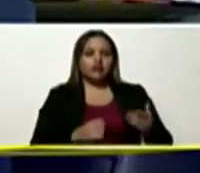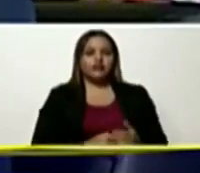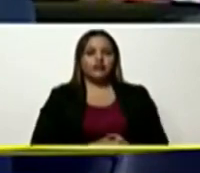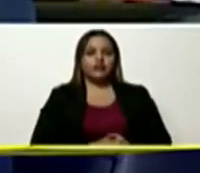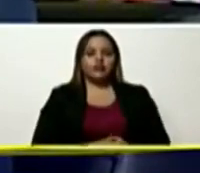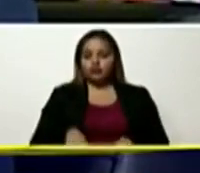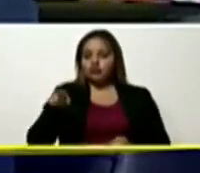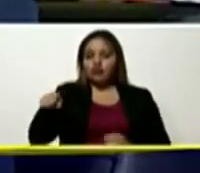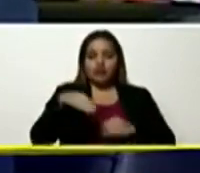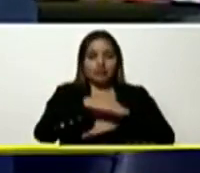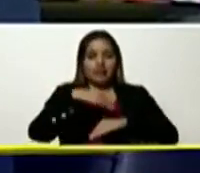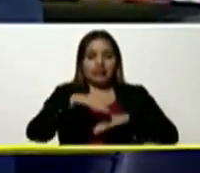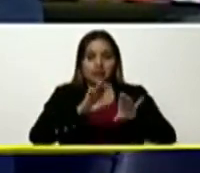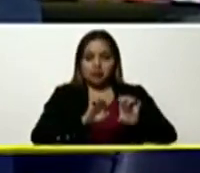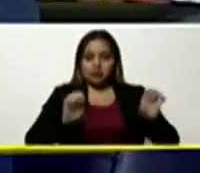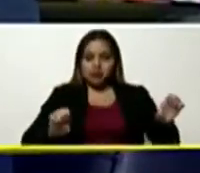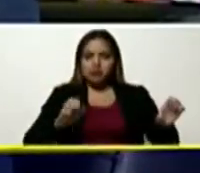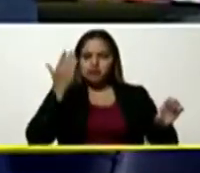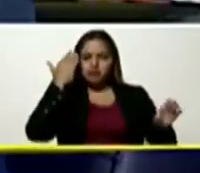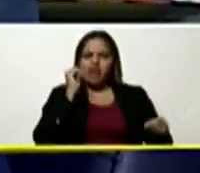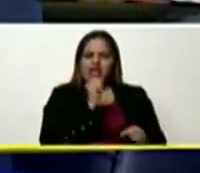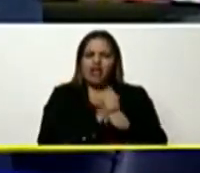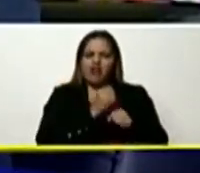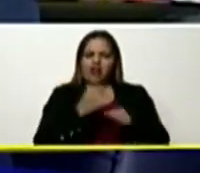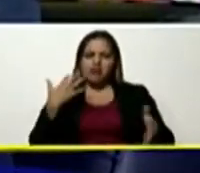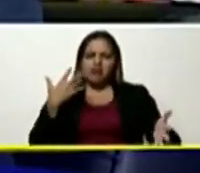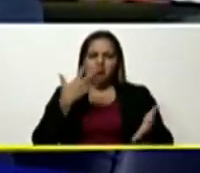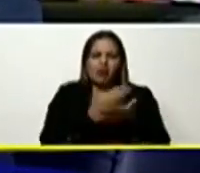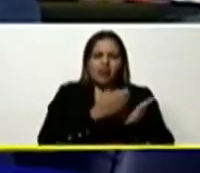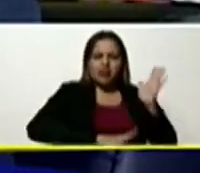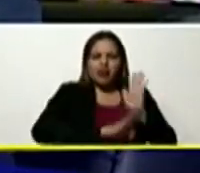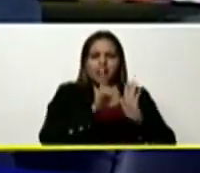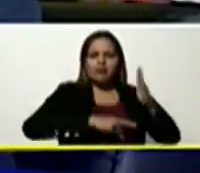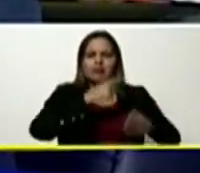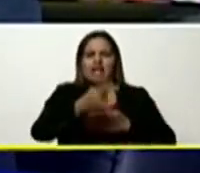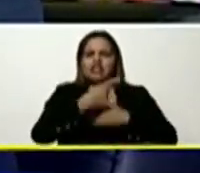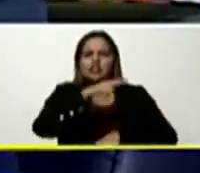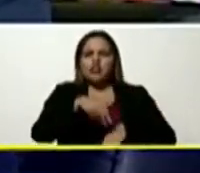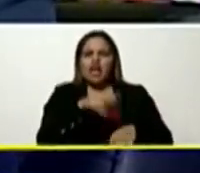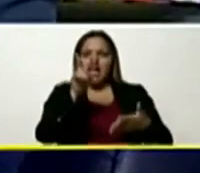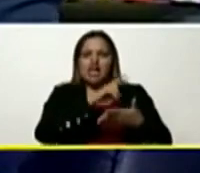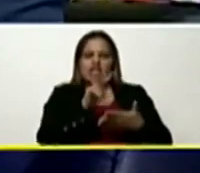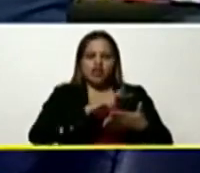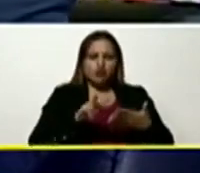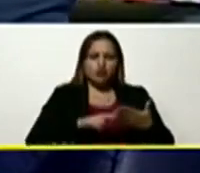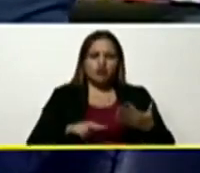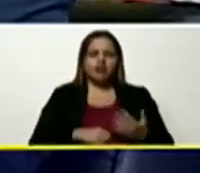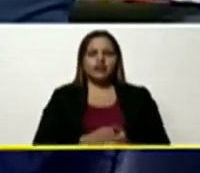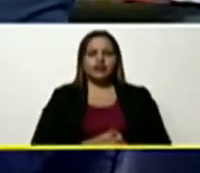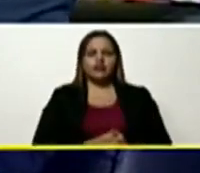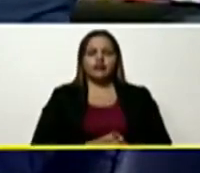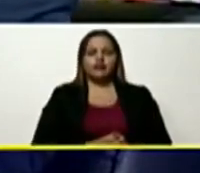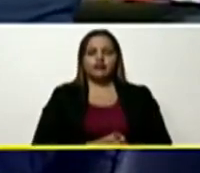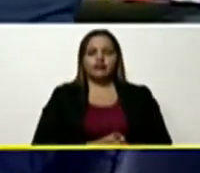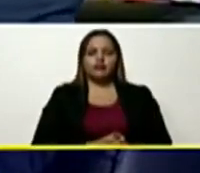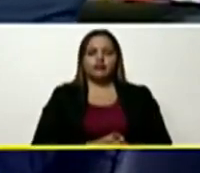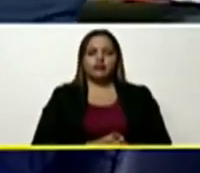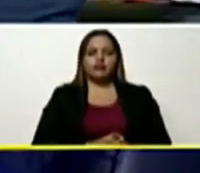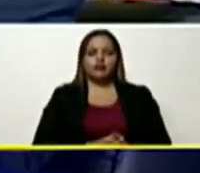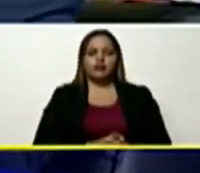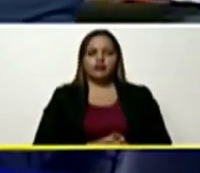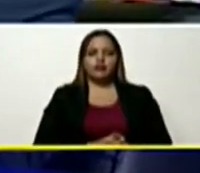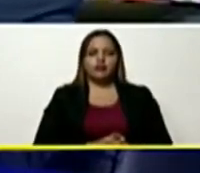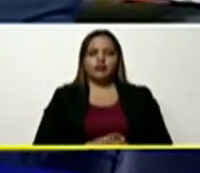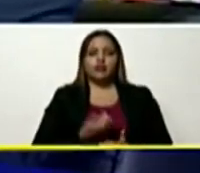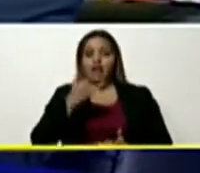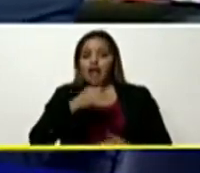Aquí la ministra está al tanto de este trabajo que venimos desarrollando con el Plan Nacional de Lectura Manuel Badel, que vamos a estar